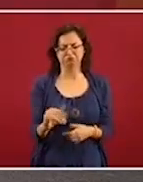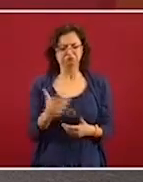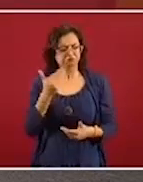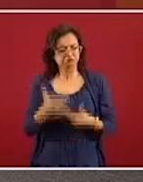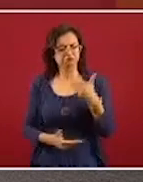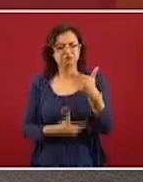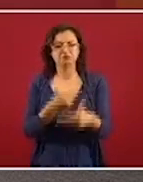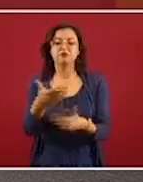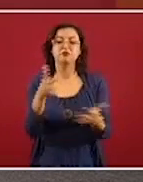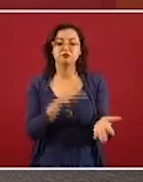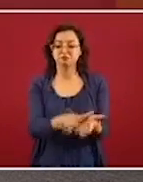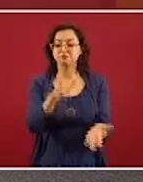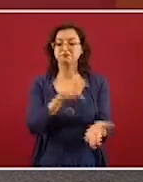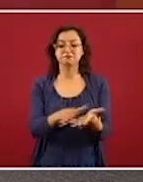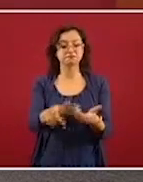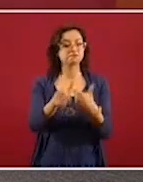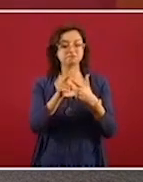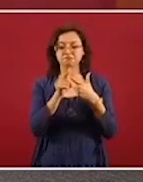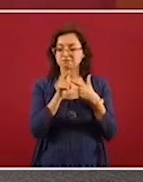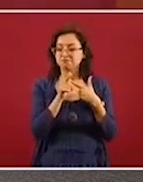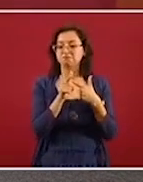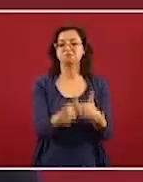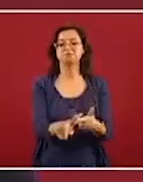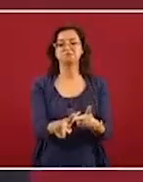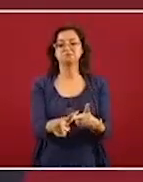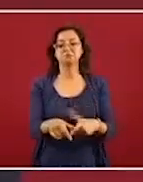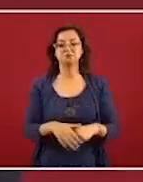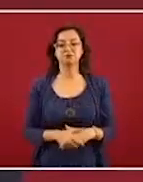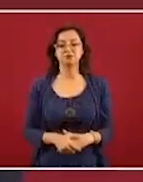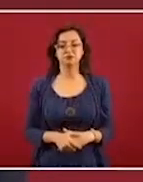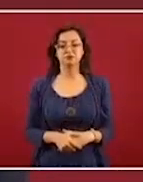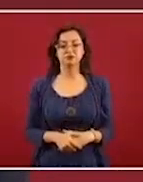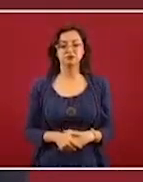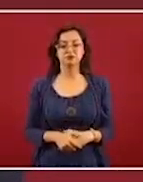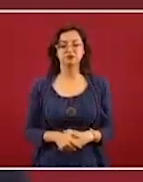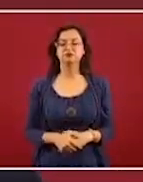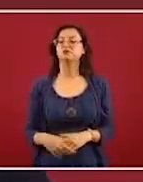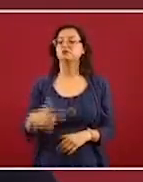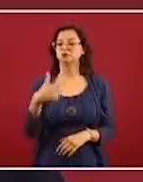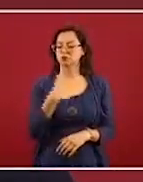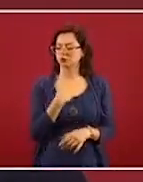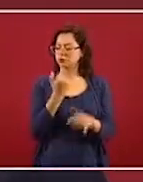apoyando, vamos a seguir apoyando, y yo voy a informar